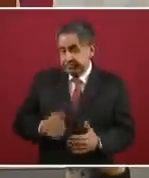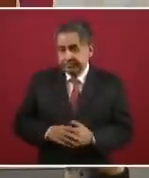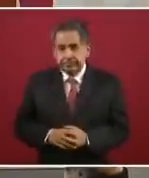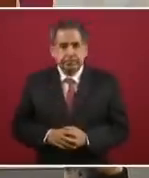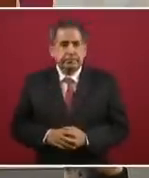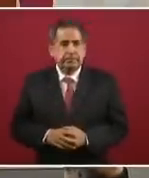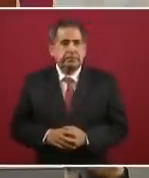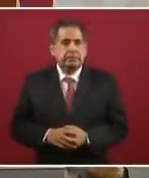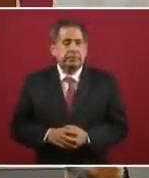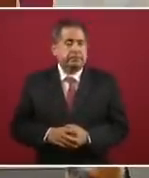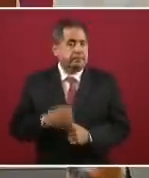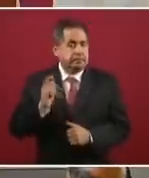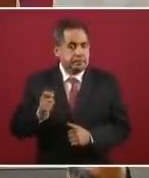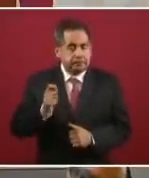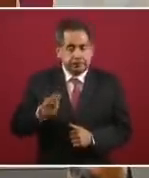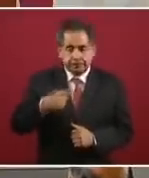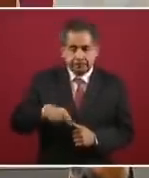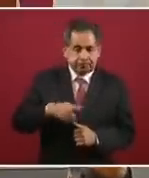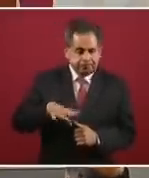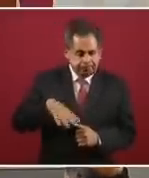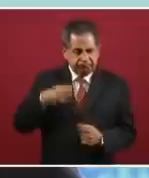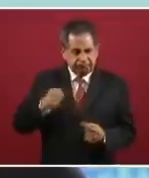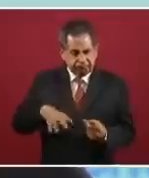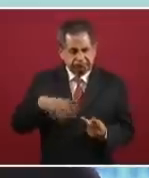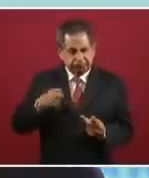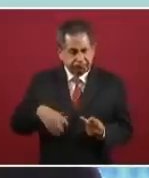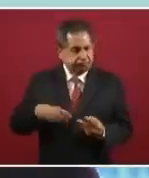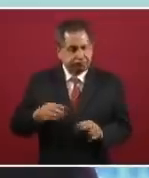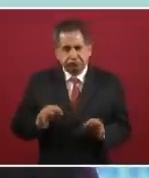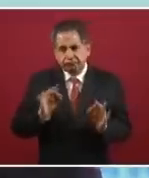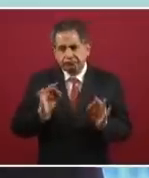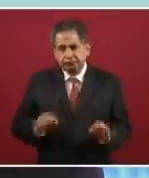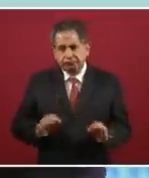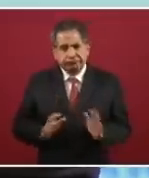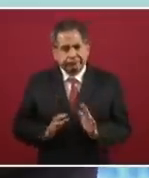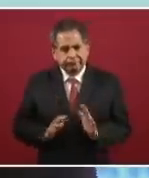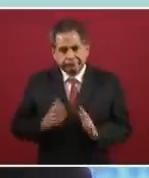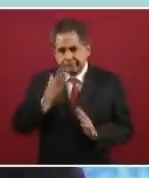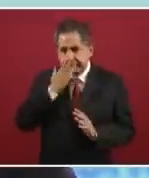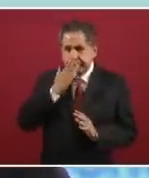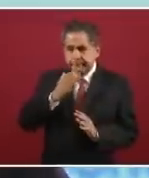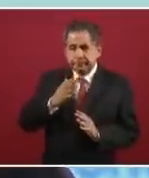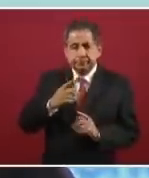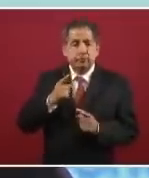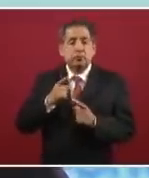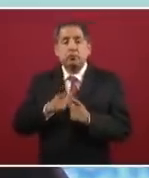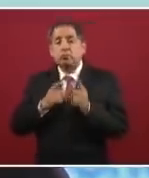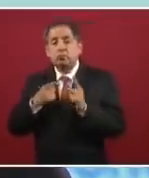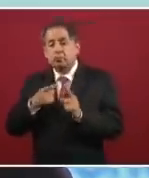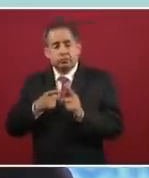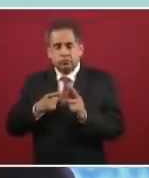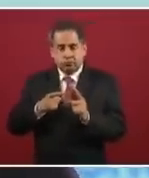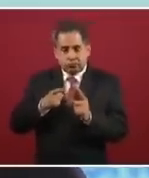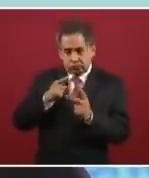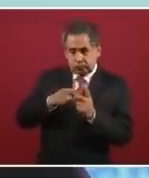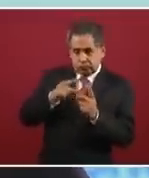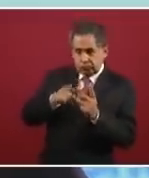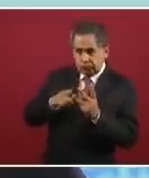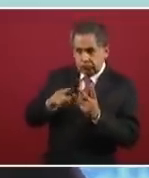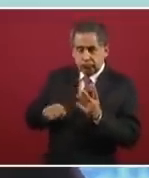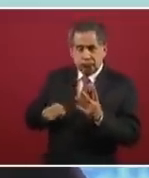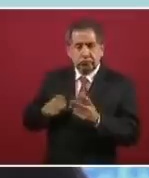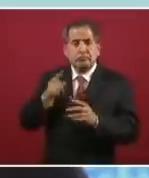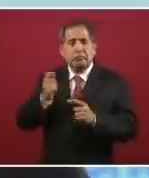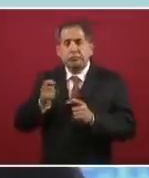decir, el esfuerzo que se ha llevado a efecto no descansa en el incremento de